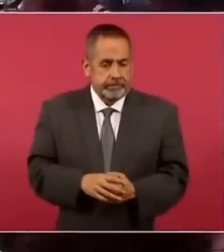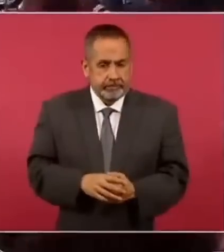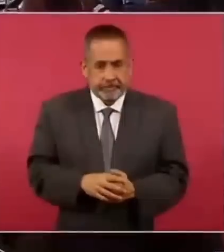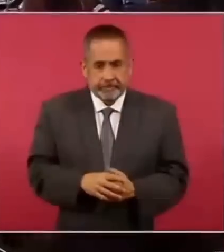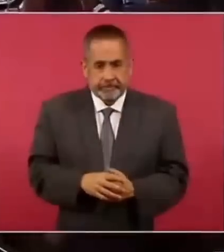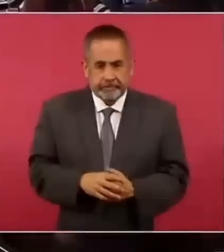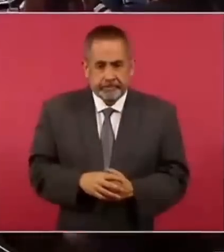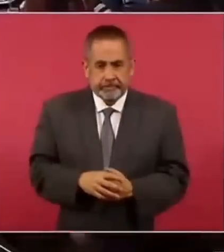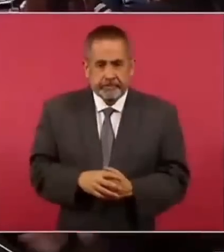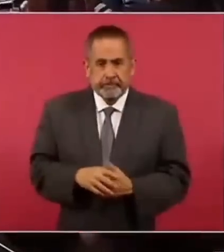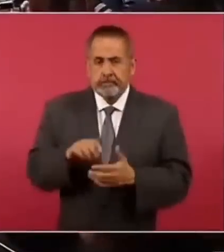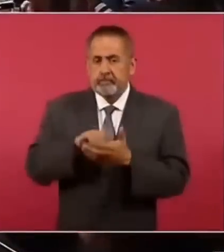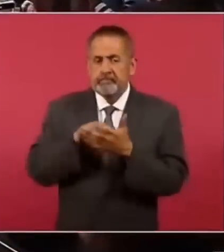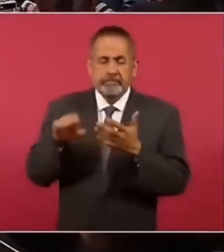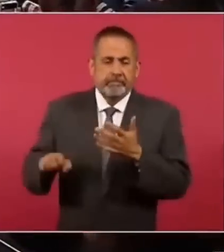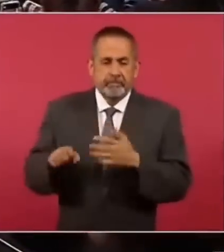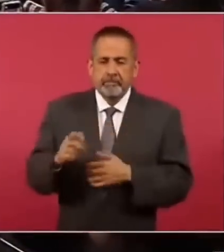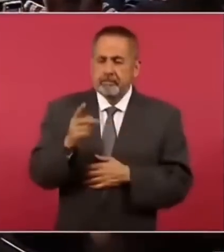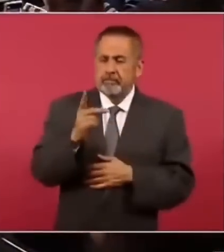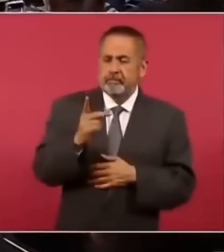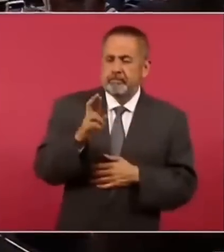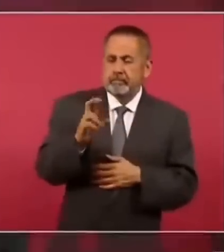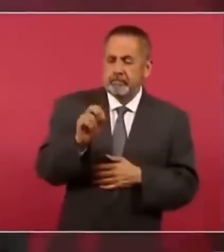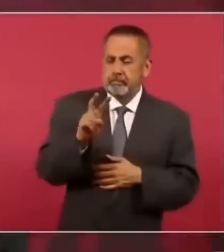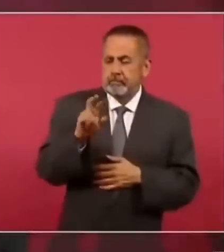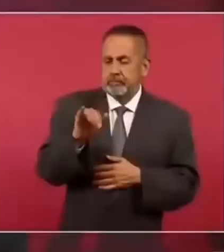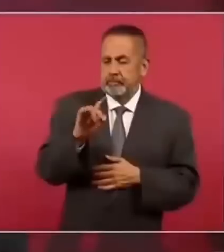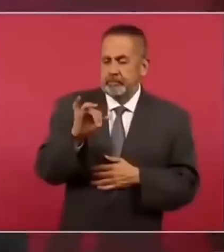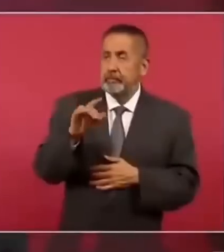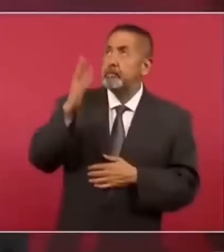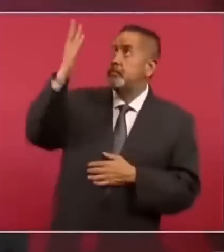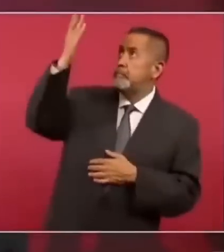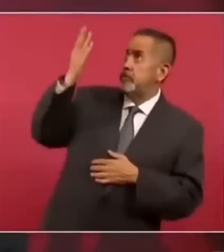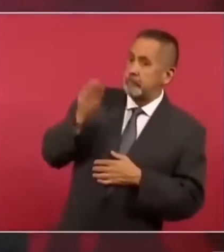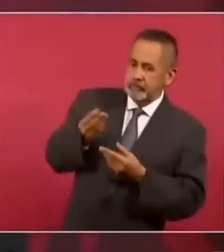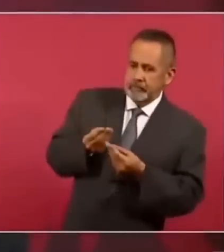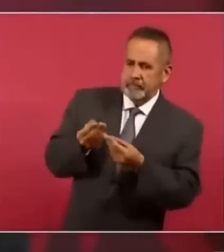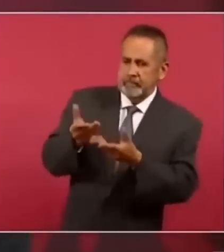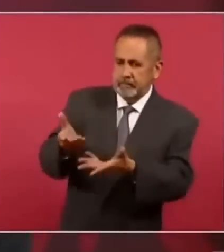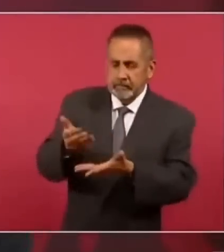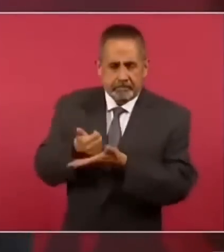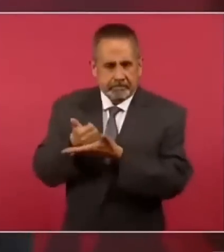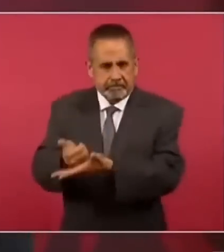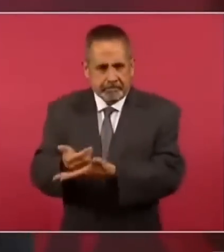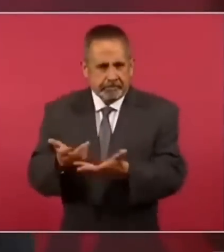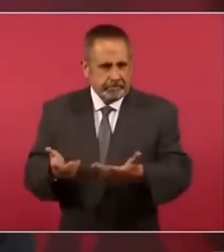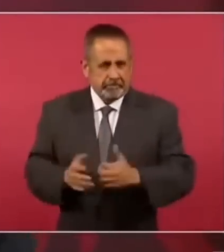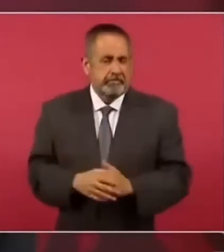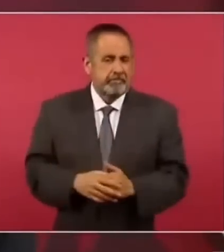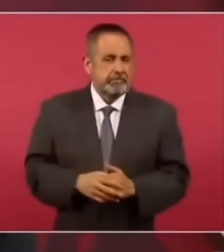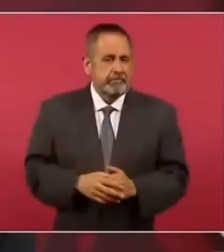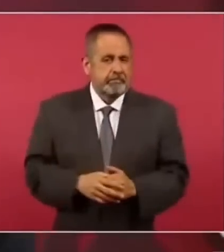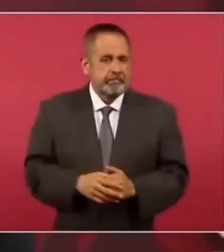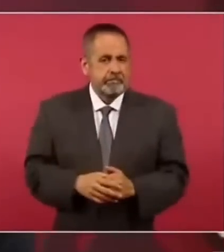que la providencia divina nos va a ayudar,